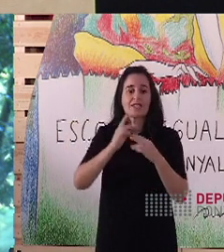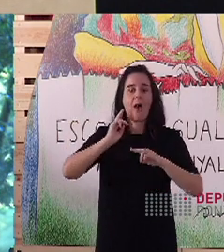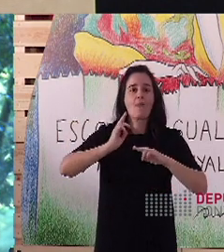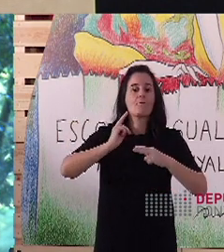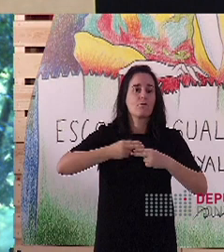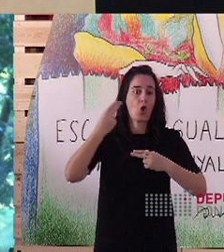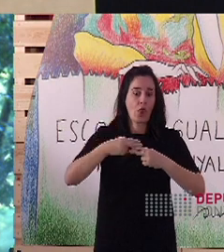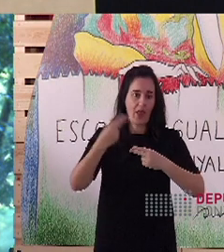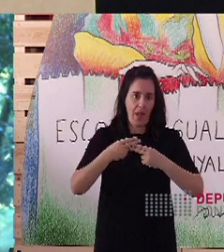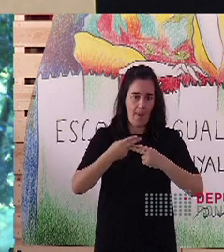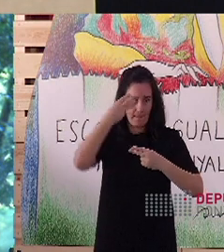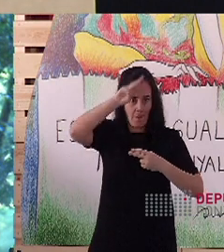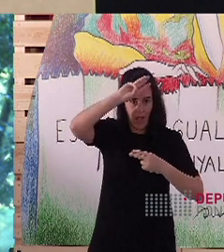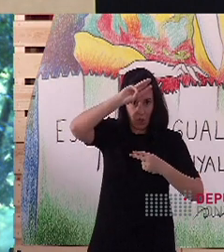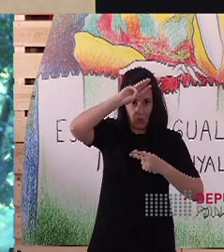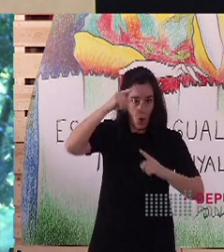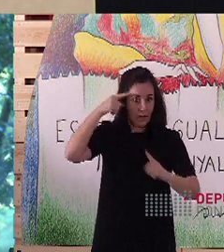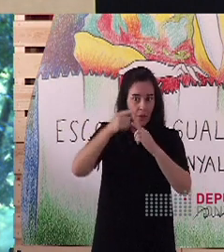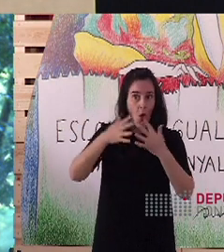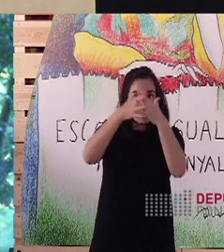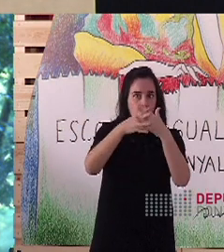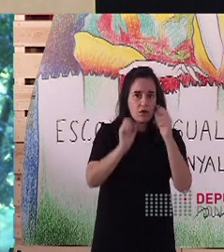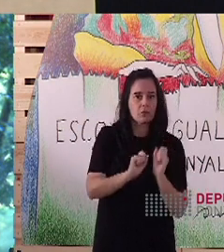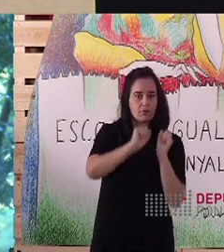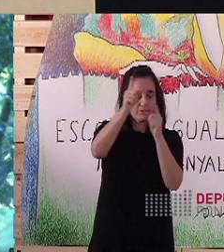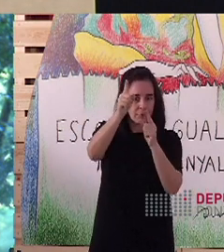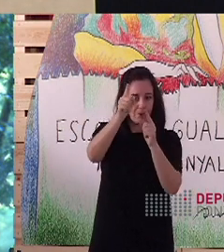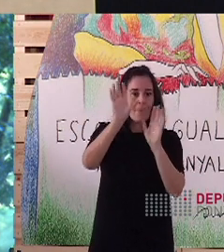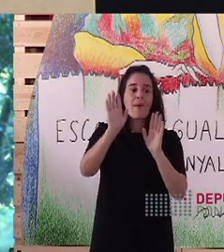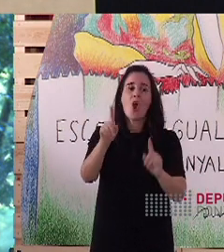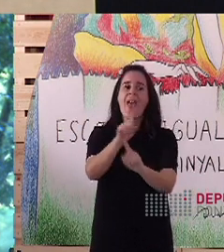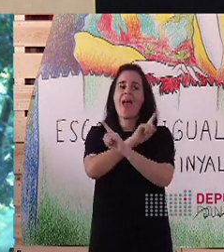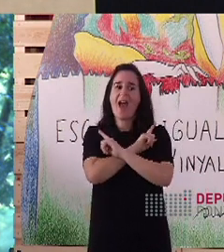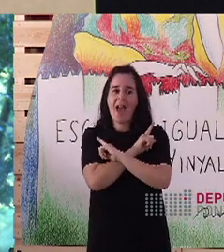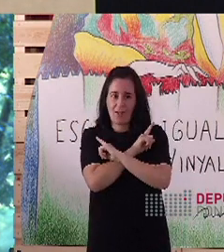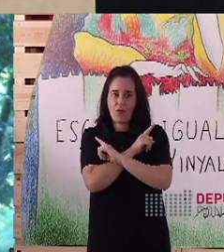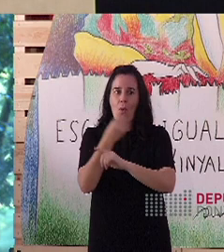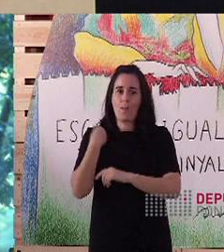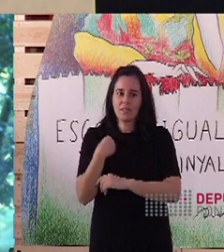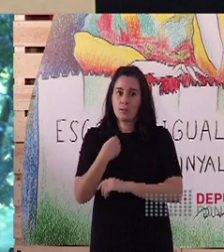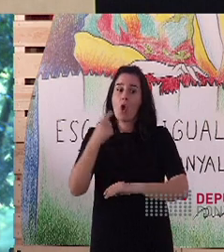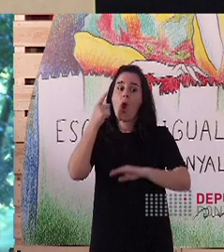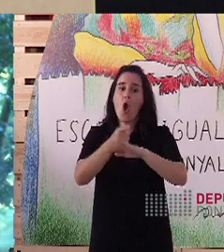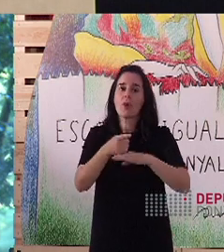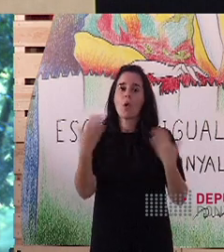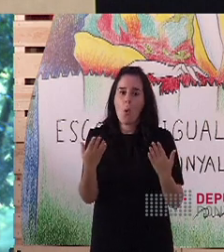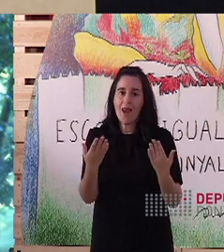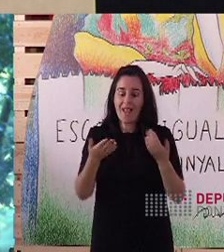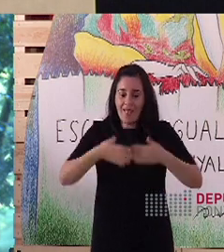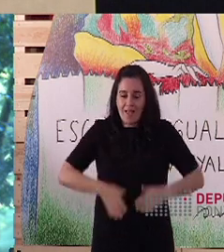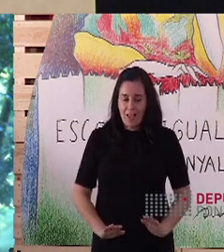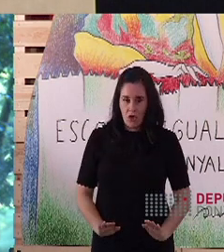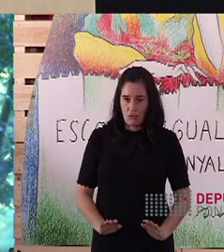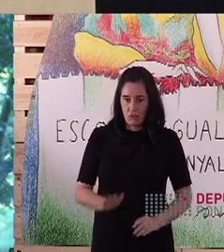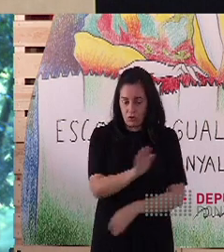y la policía y el ejército de ese país tenía la orden de sacar a los niños y a las niñas y